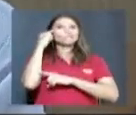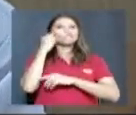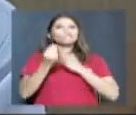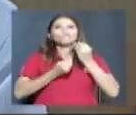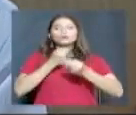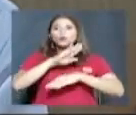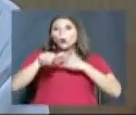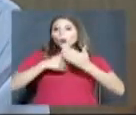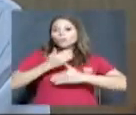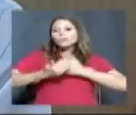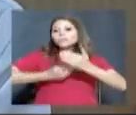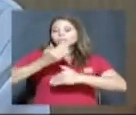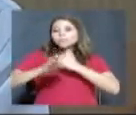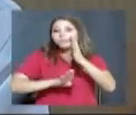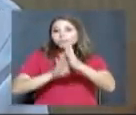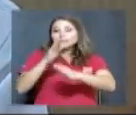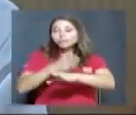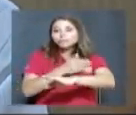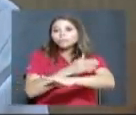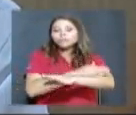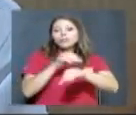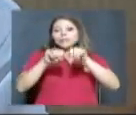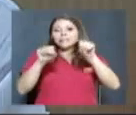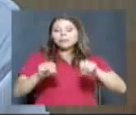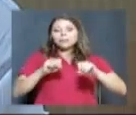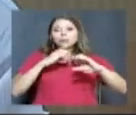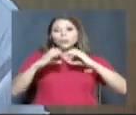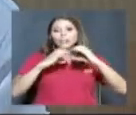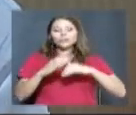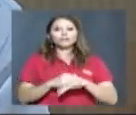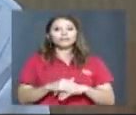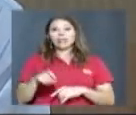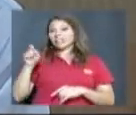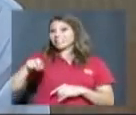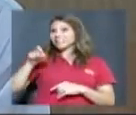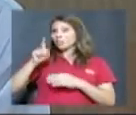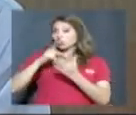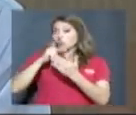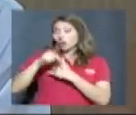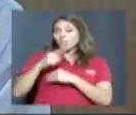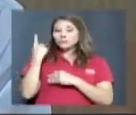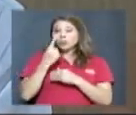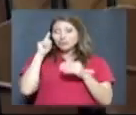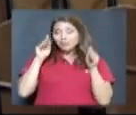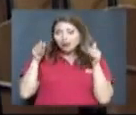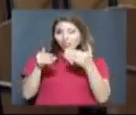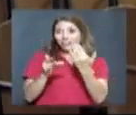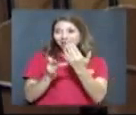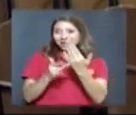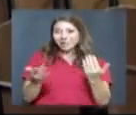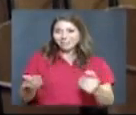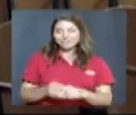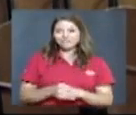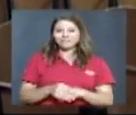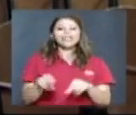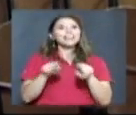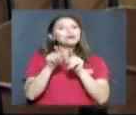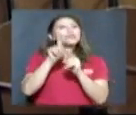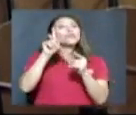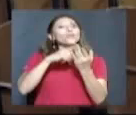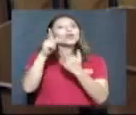toda el ámbito de las telecomunicaciones. Necesitamos un programa de solo la parte técnica, casi también. Y un programa de solo digitalización. Don